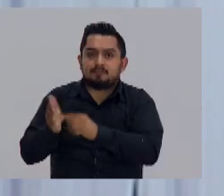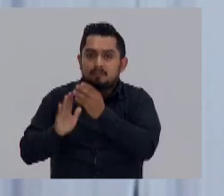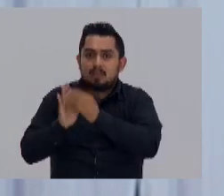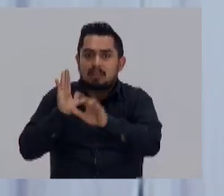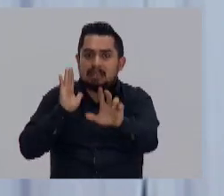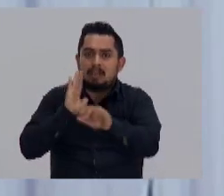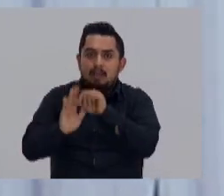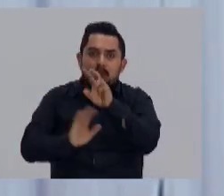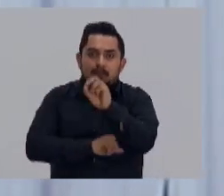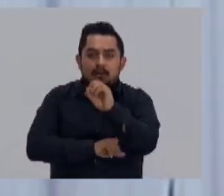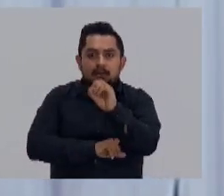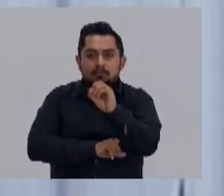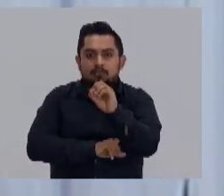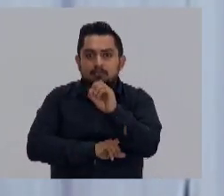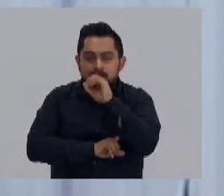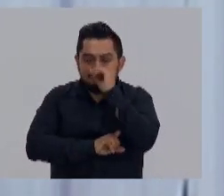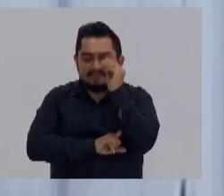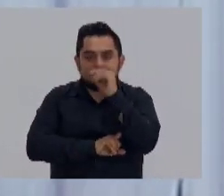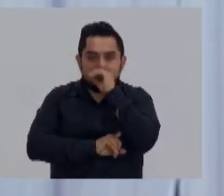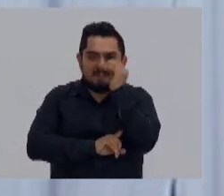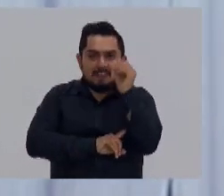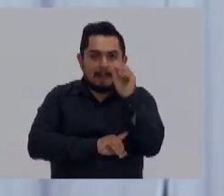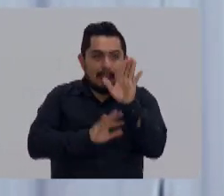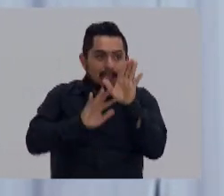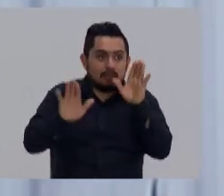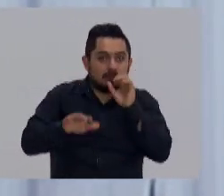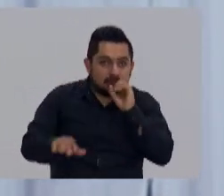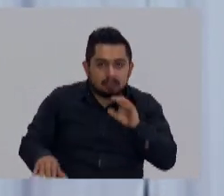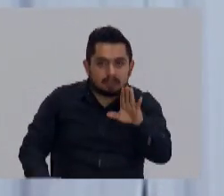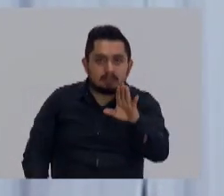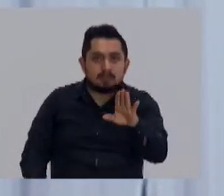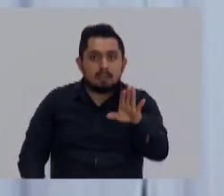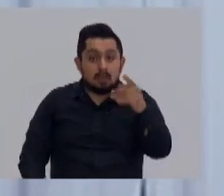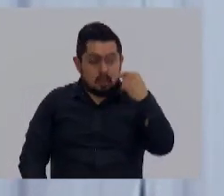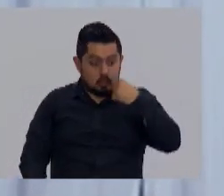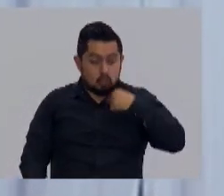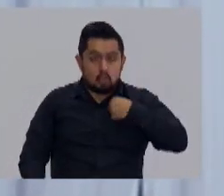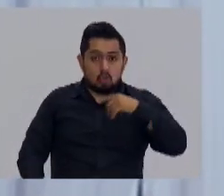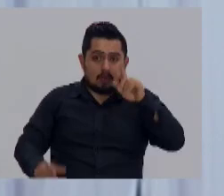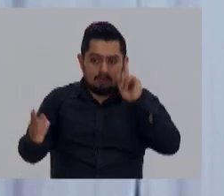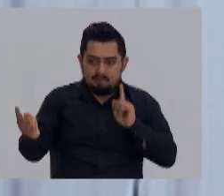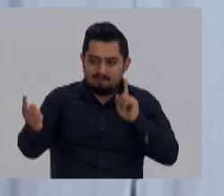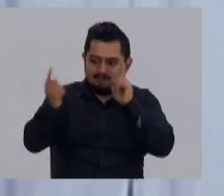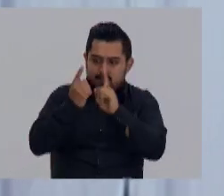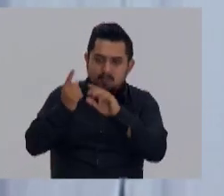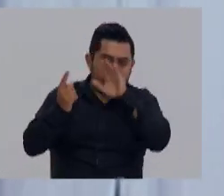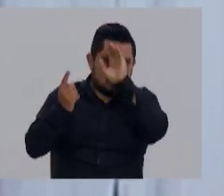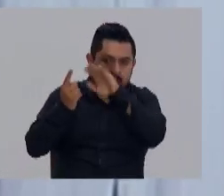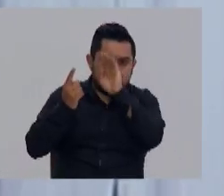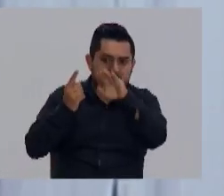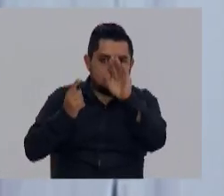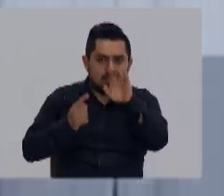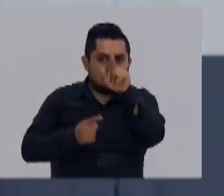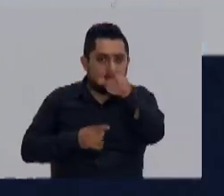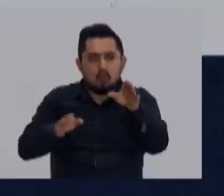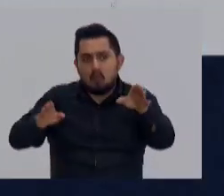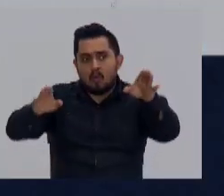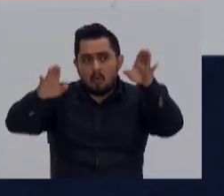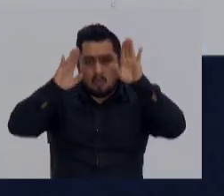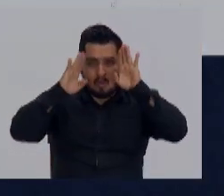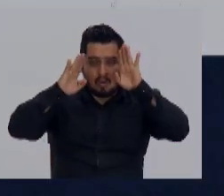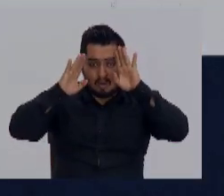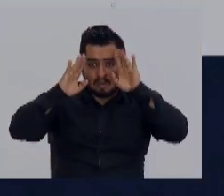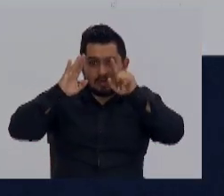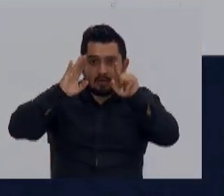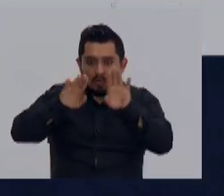aquí, yo estoy a la puerta y llamo. Si alguno oye mi voz y abre